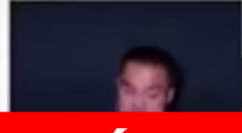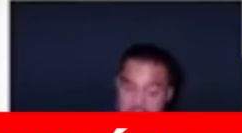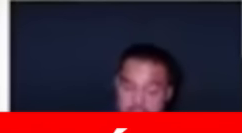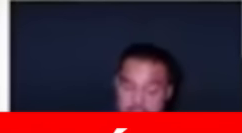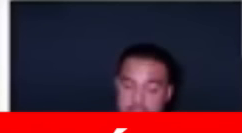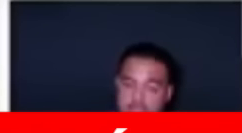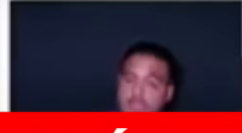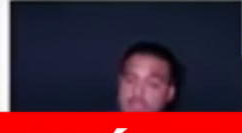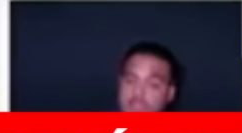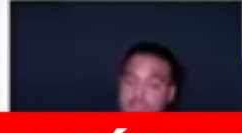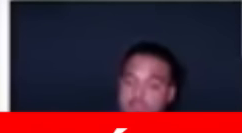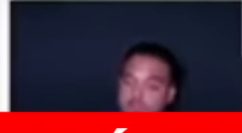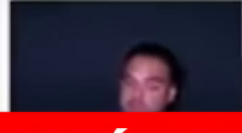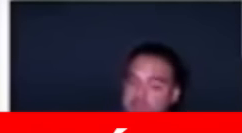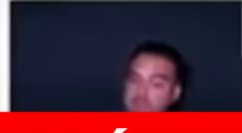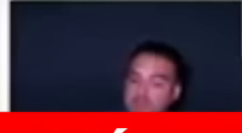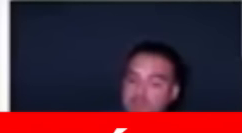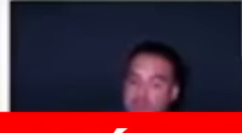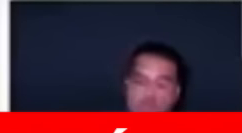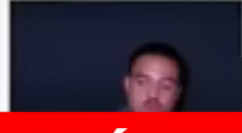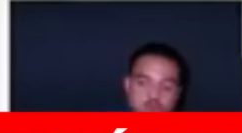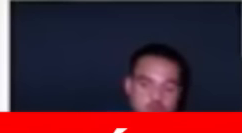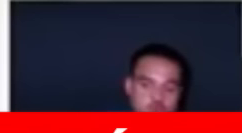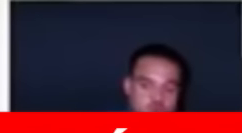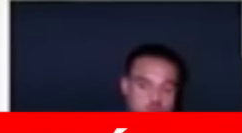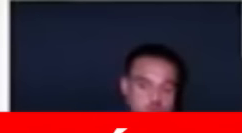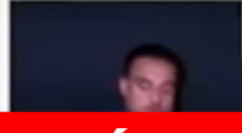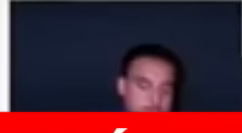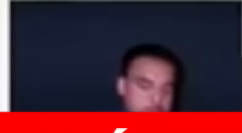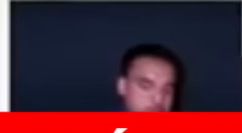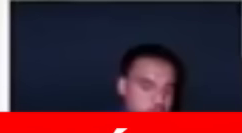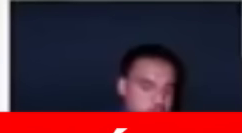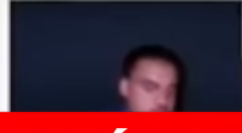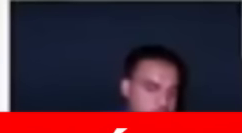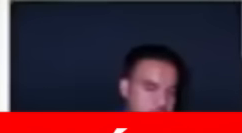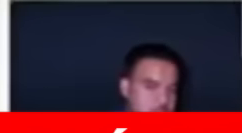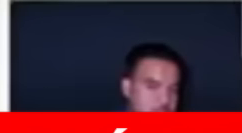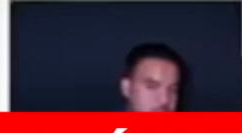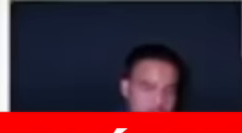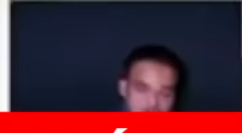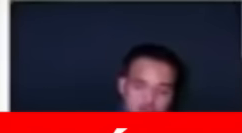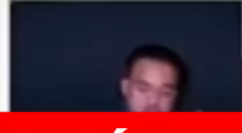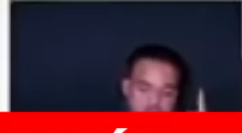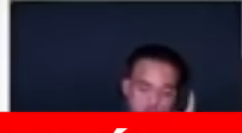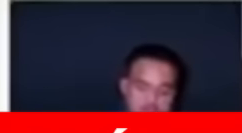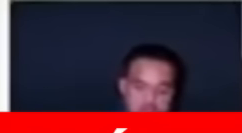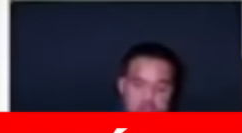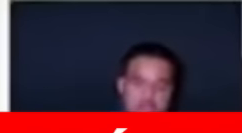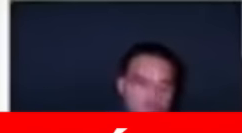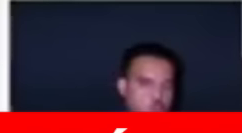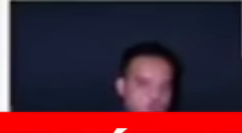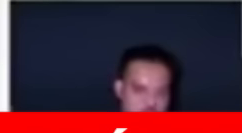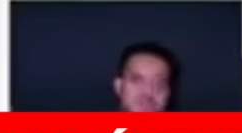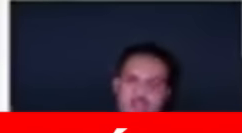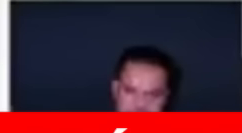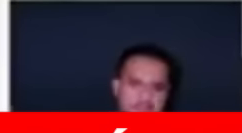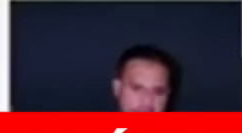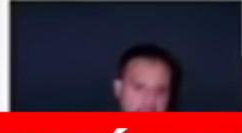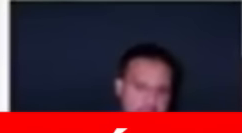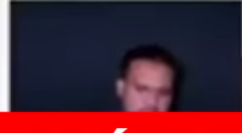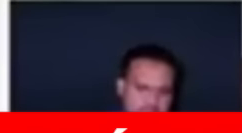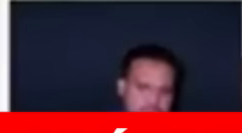es estar al lado de los ciudadanos, del lado de la seguridad y del lado de la justicia. También estoy aquí